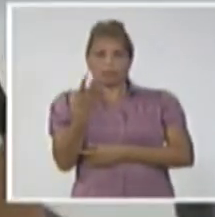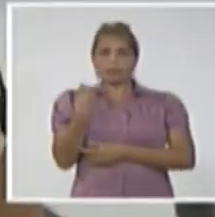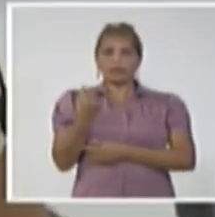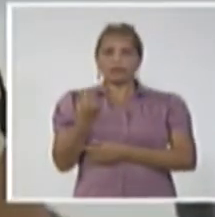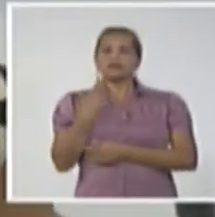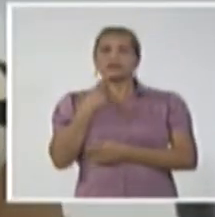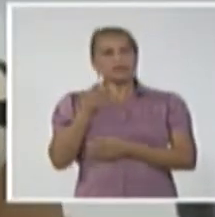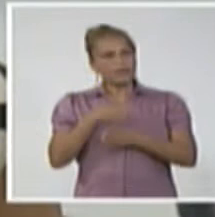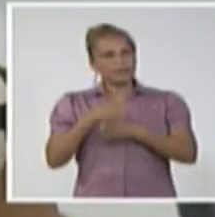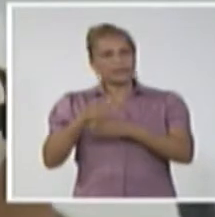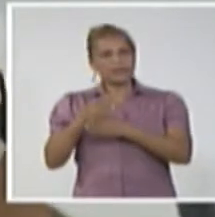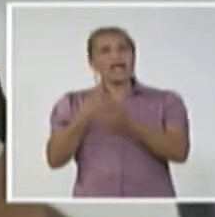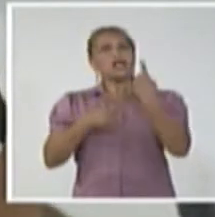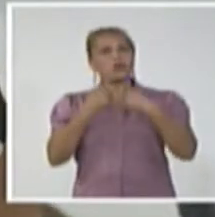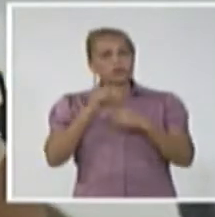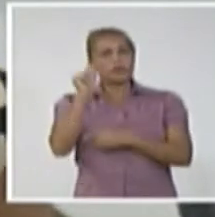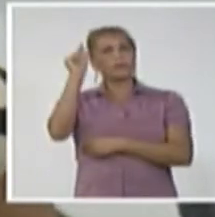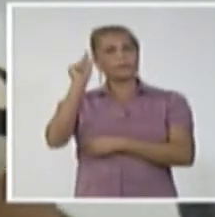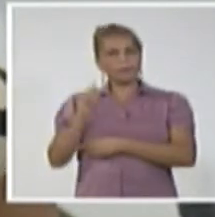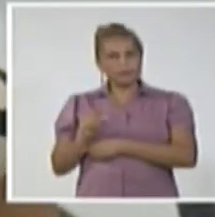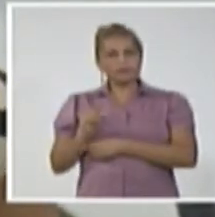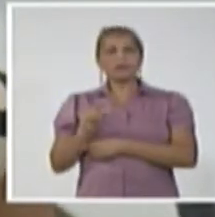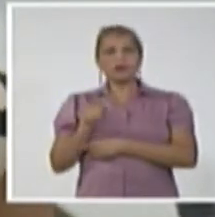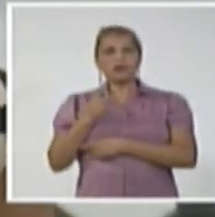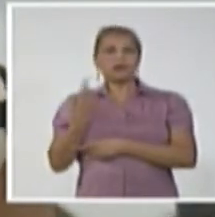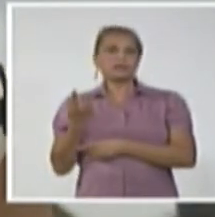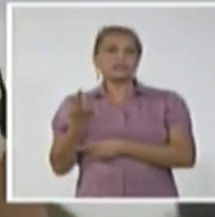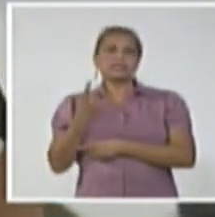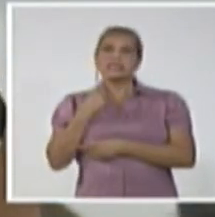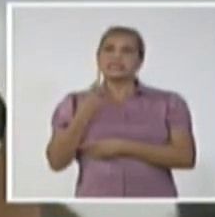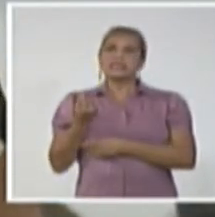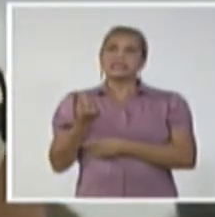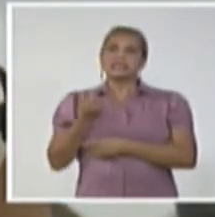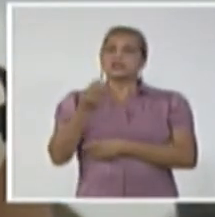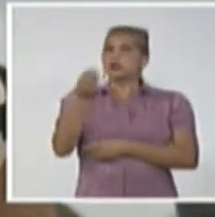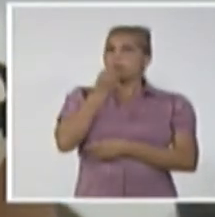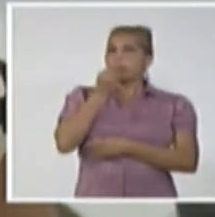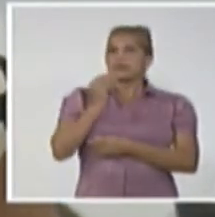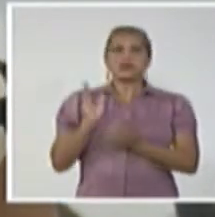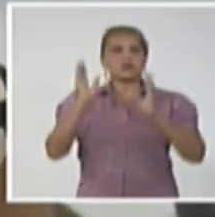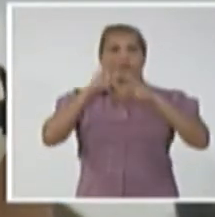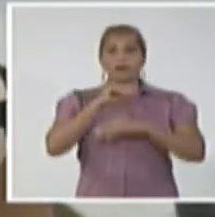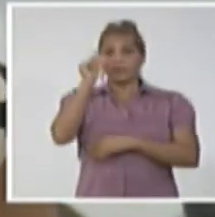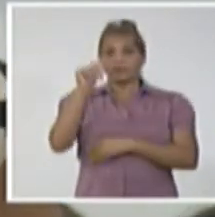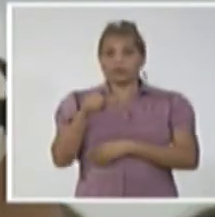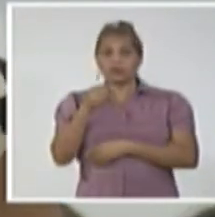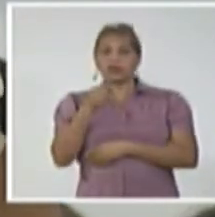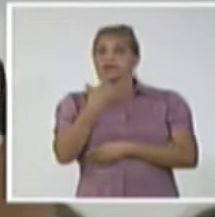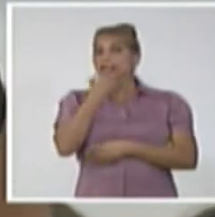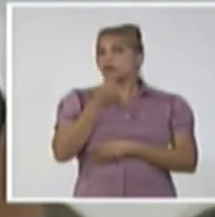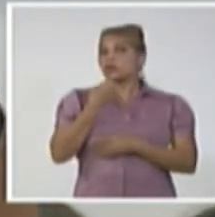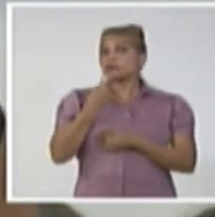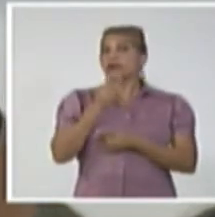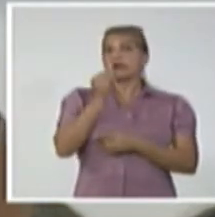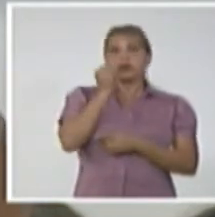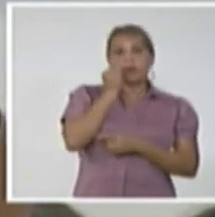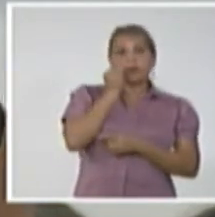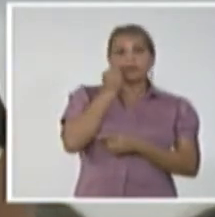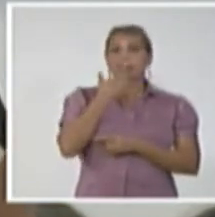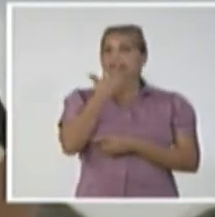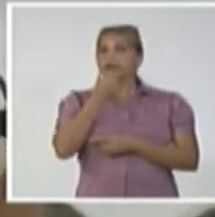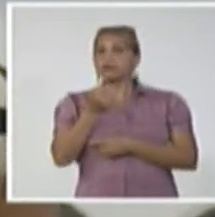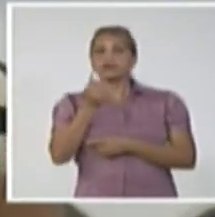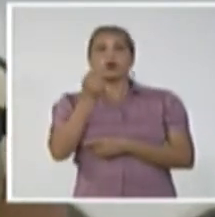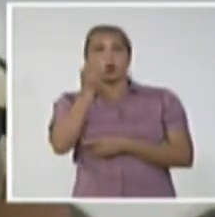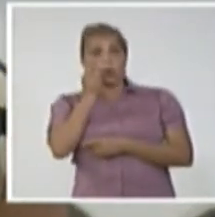abierta. En algunos casos hasta se le deja de dar alimentos y protección y algunas personas trans